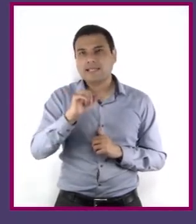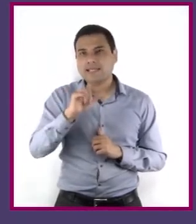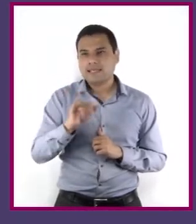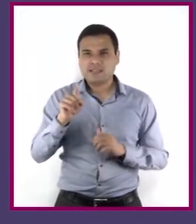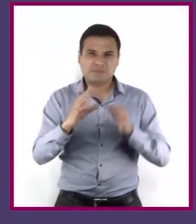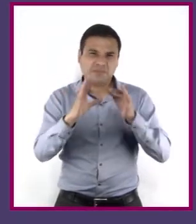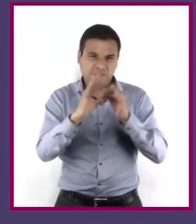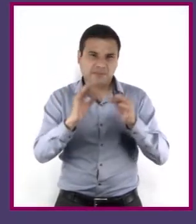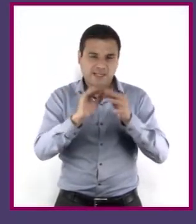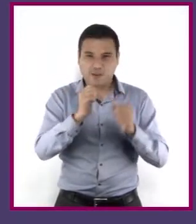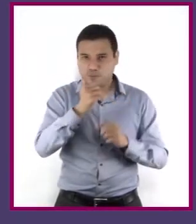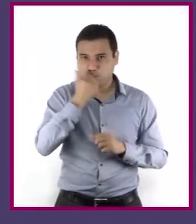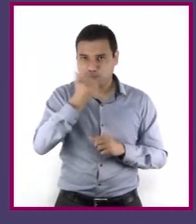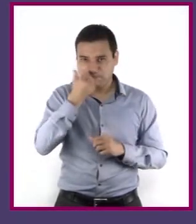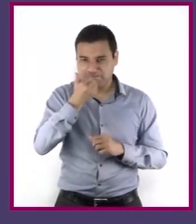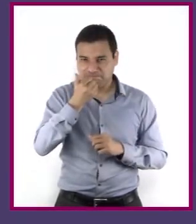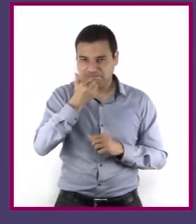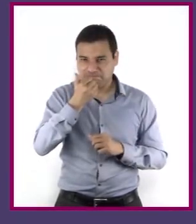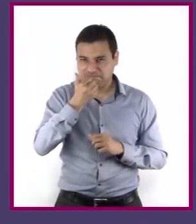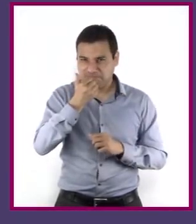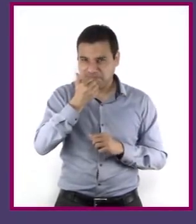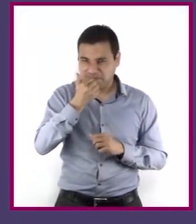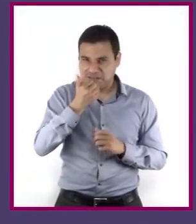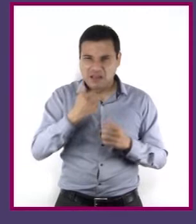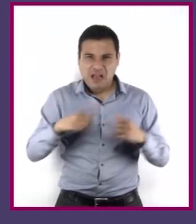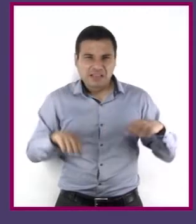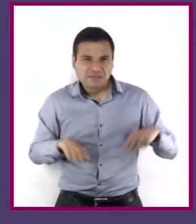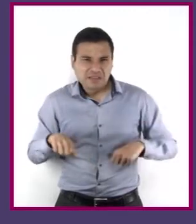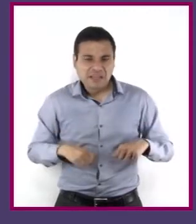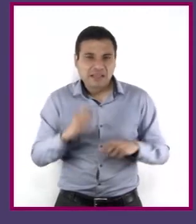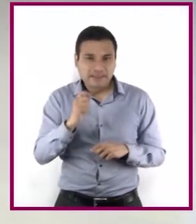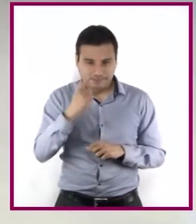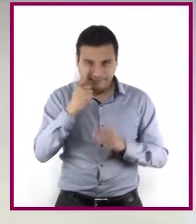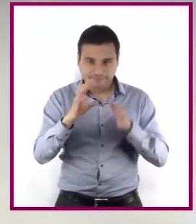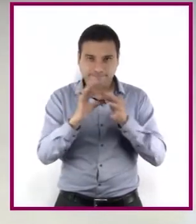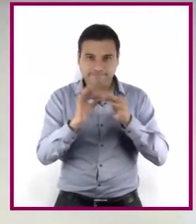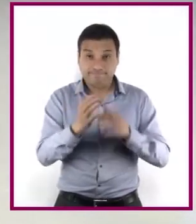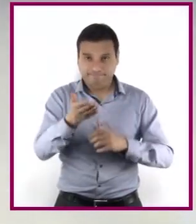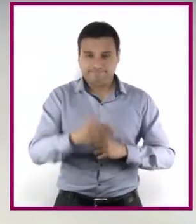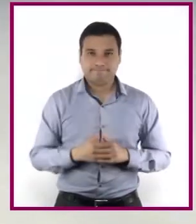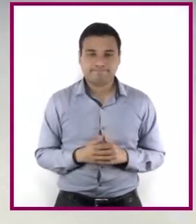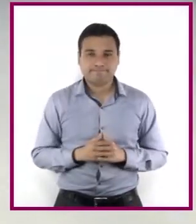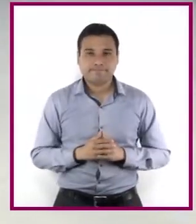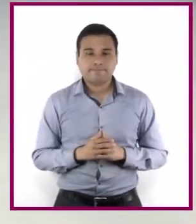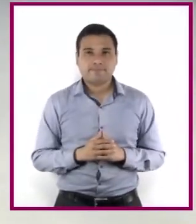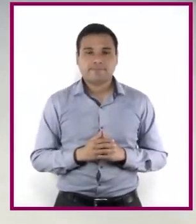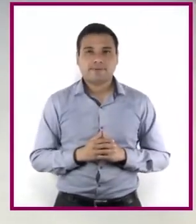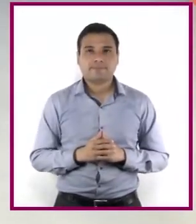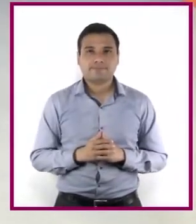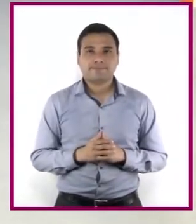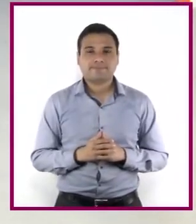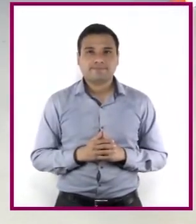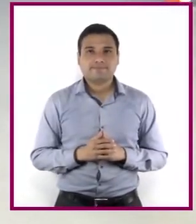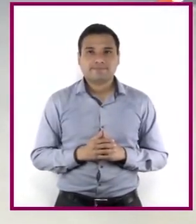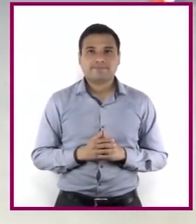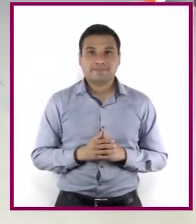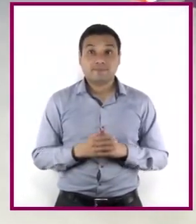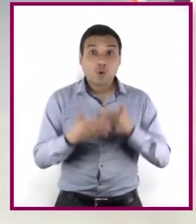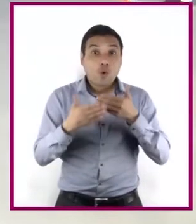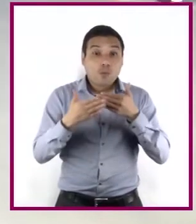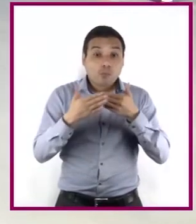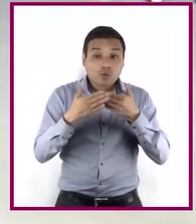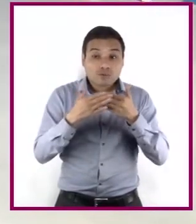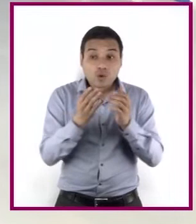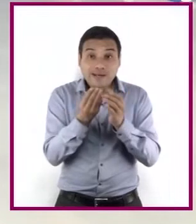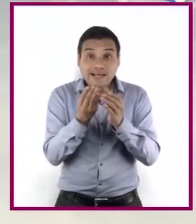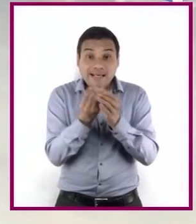a realizar en esta sesión. Presten mucha atención, ya que se espera que en estas últimas sesiones